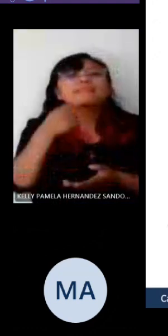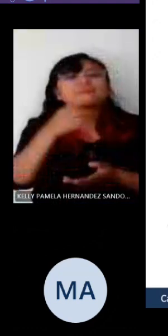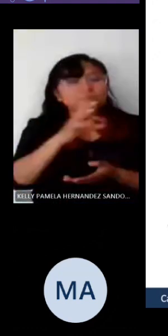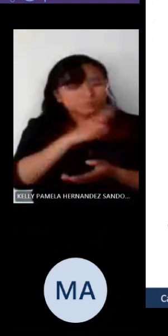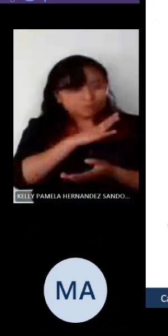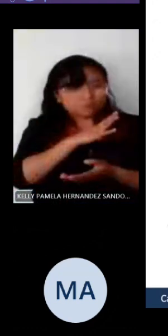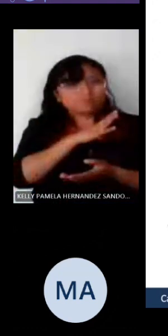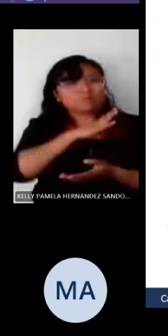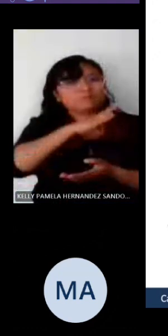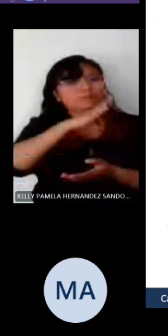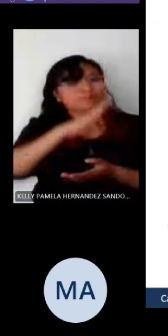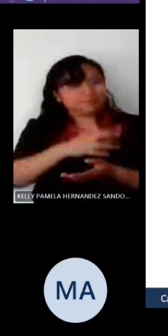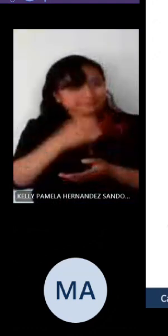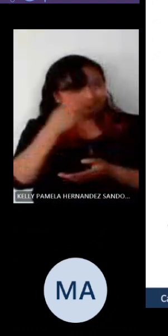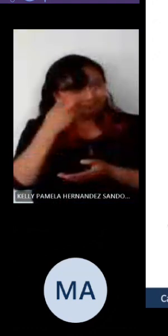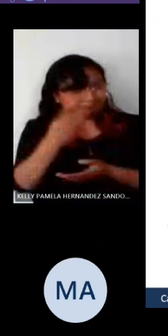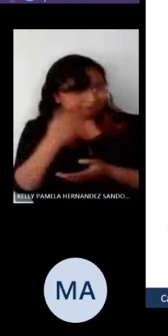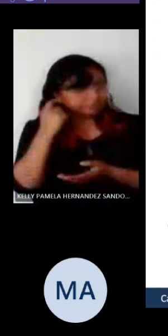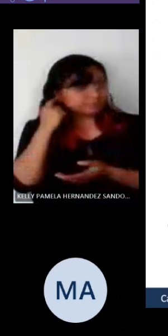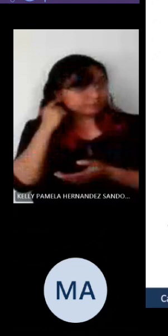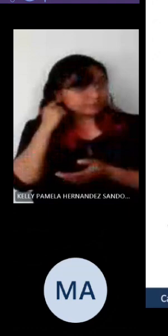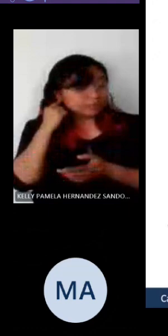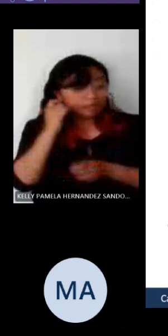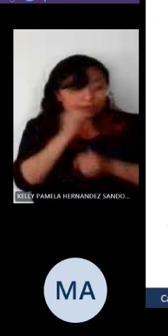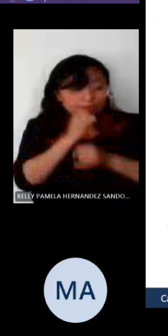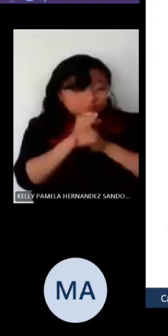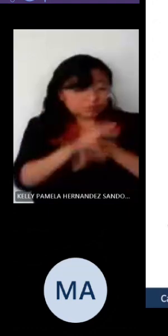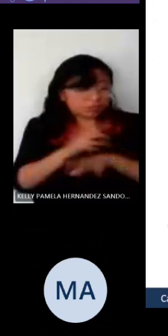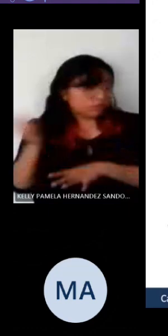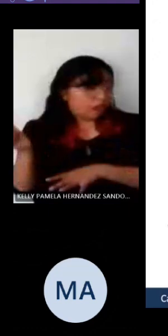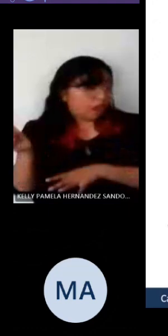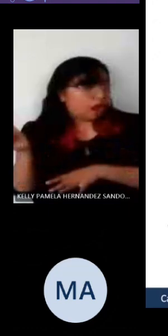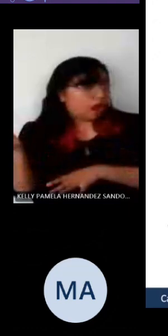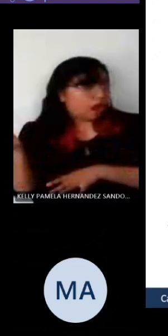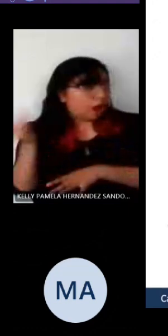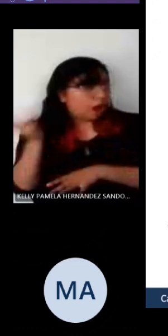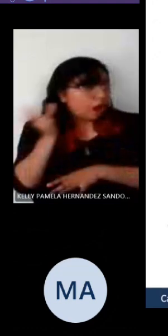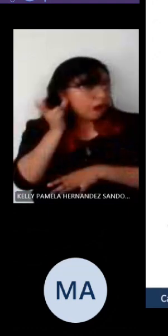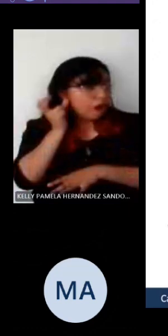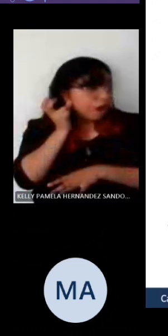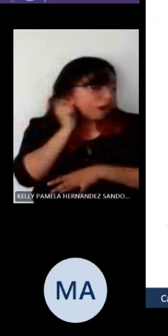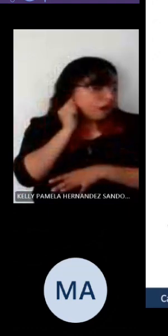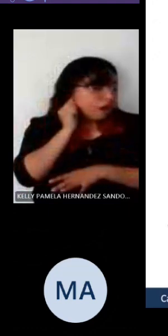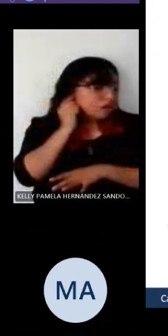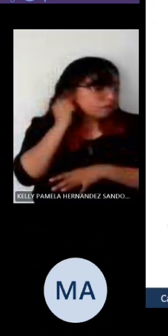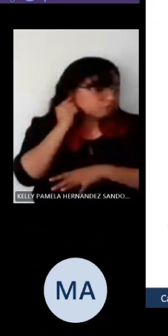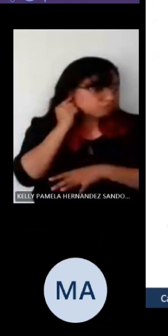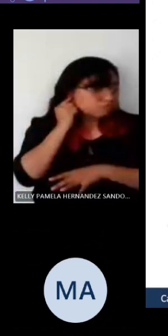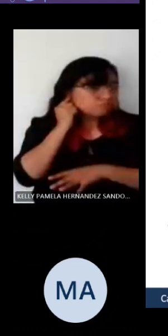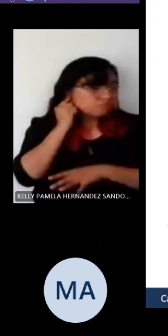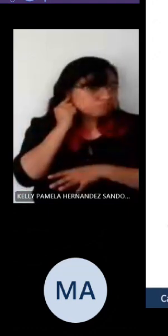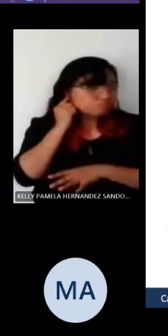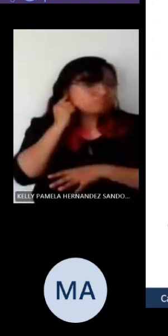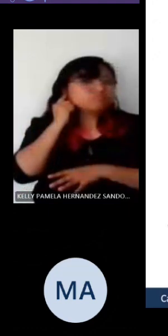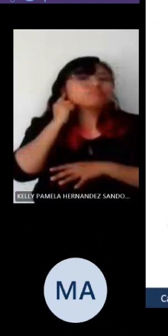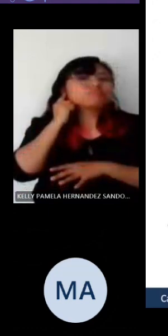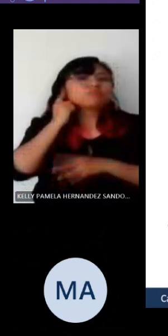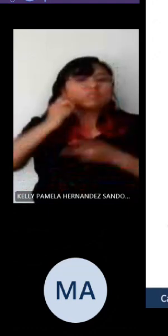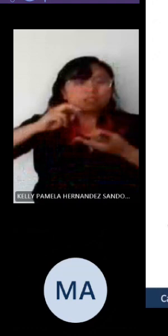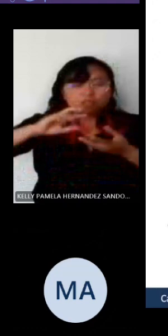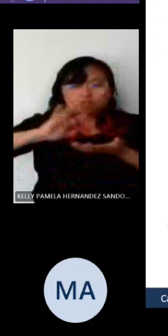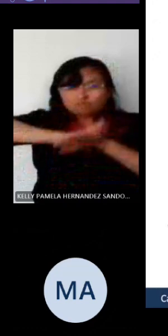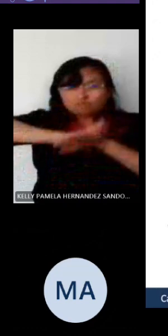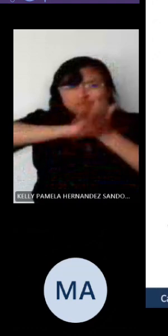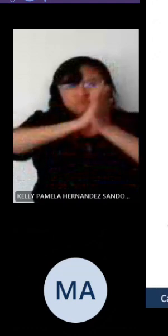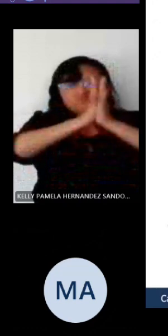decir, llevar la información de las ondas sonoras que estamos adquiriendo del medio a transformarlas